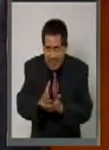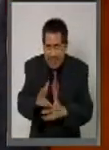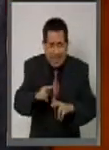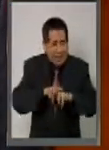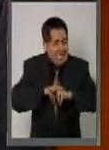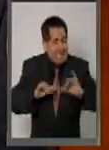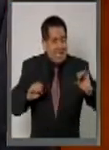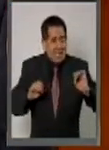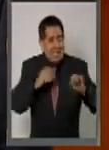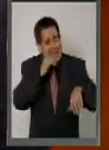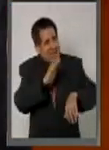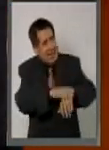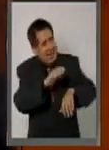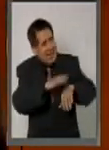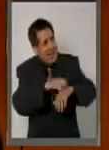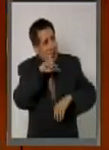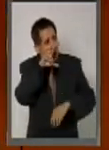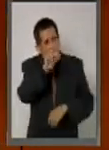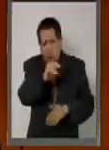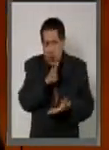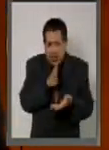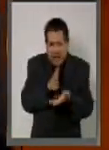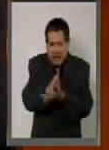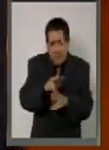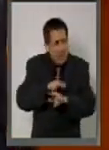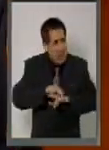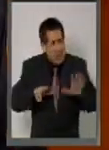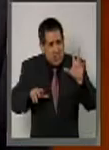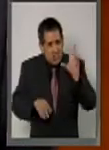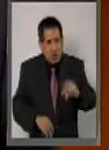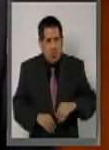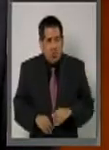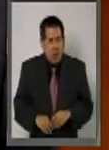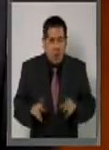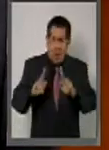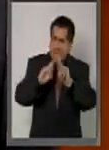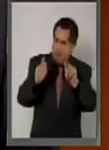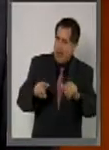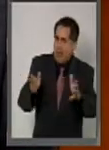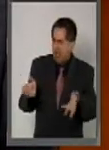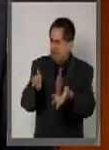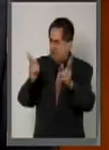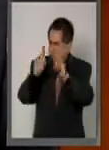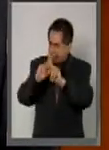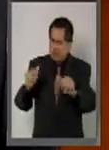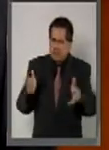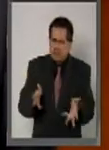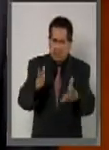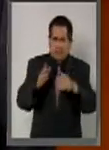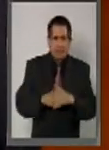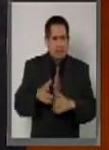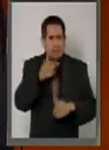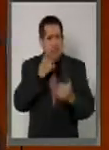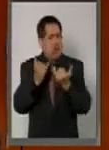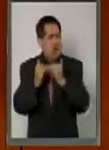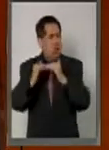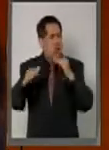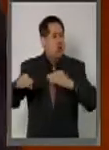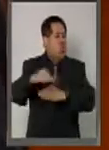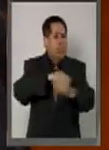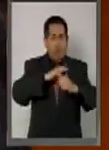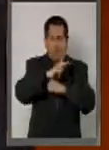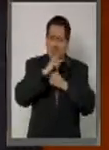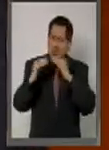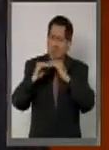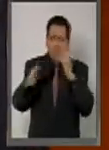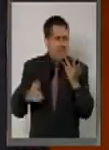no intervención. La solución pacífica a las controversias. La igualdad jurídica de los estados.